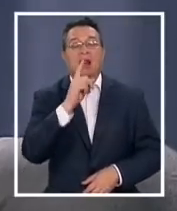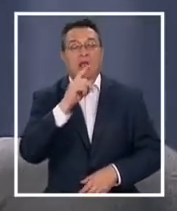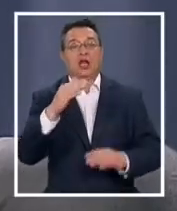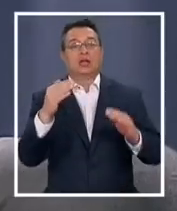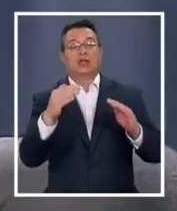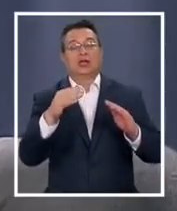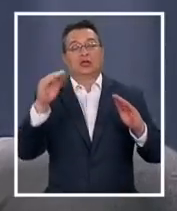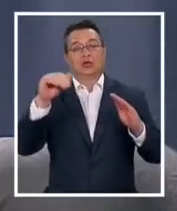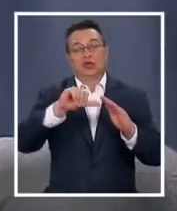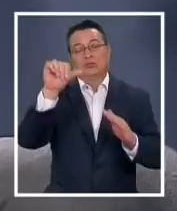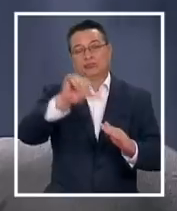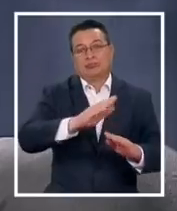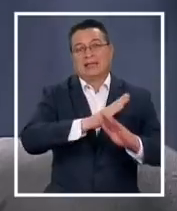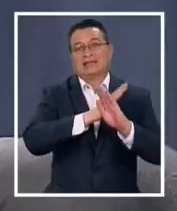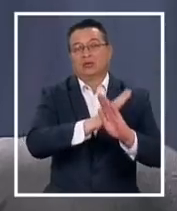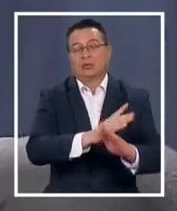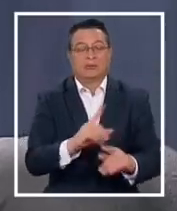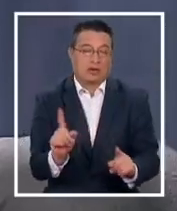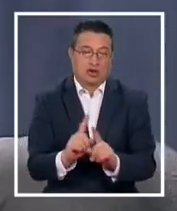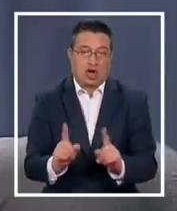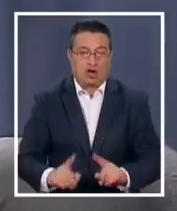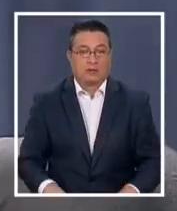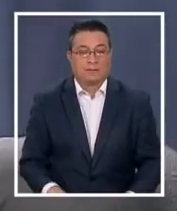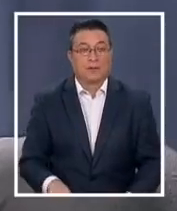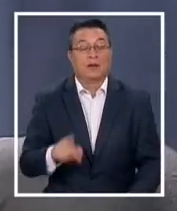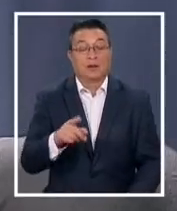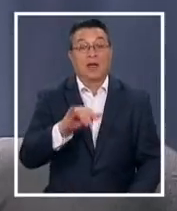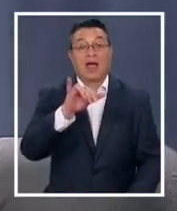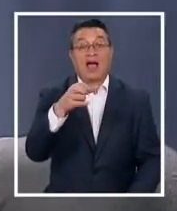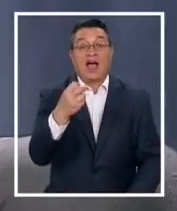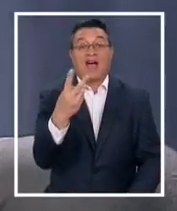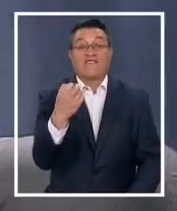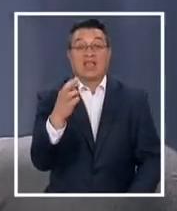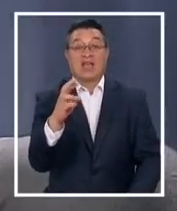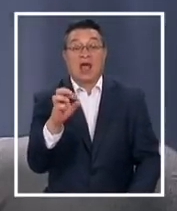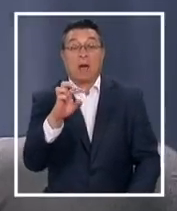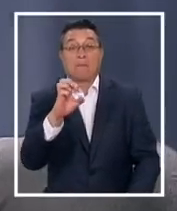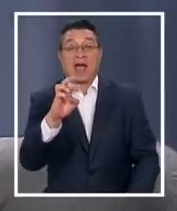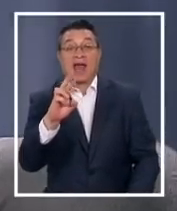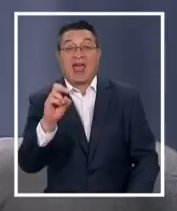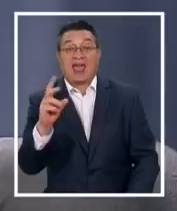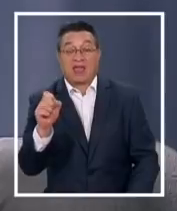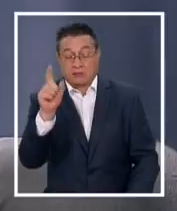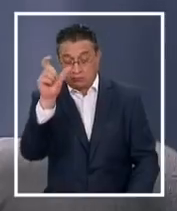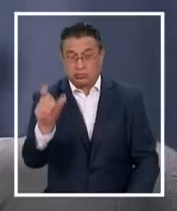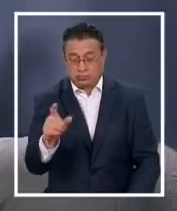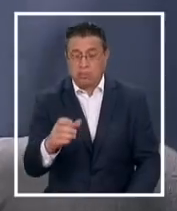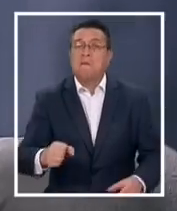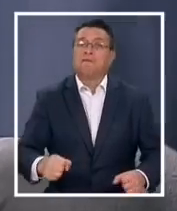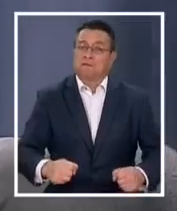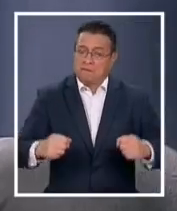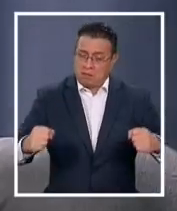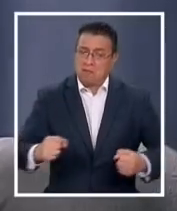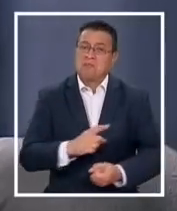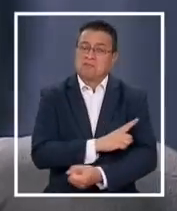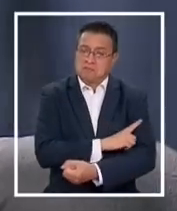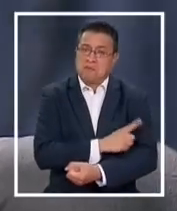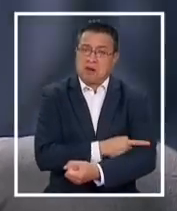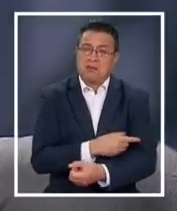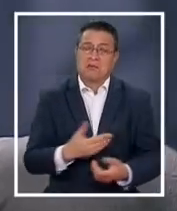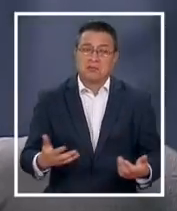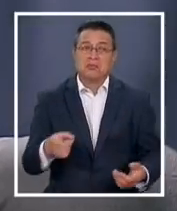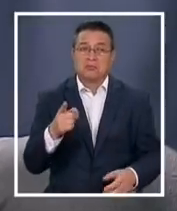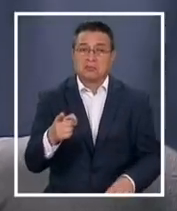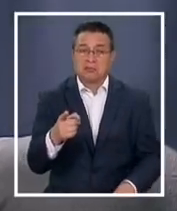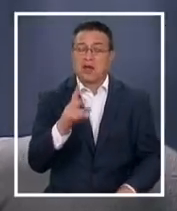una prohibición, cosa que no se hizo. Respecto de Javiera Parada, yo la encuentro una mujer tremendamente valiente. Me parece